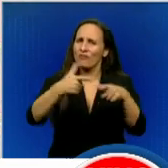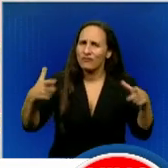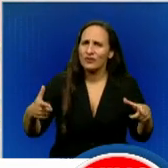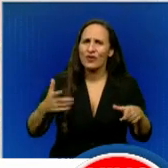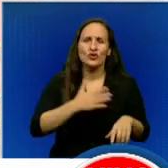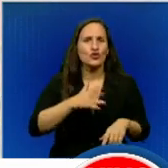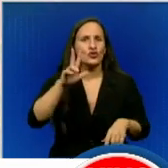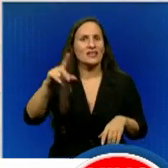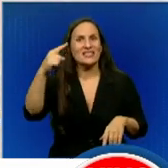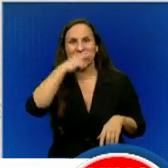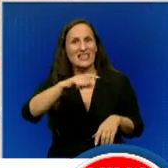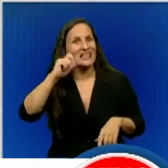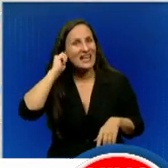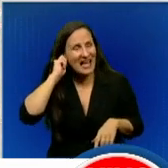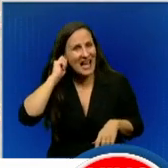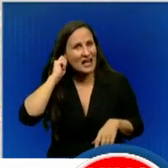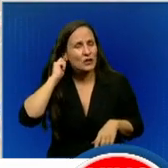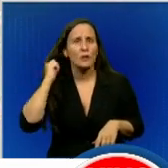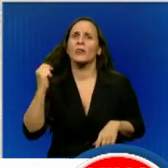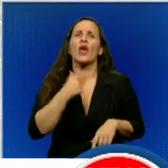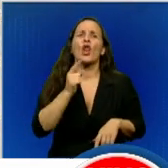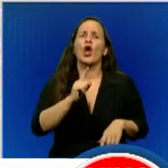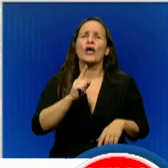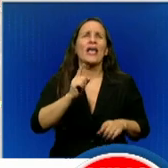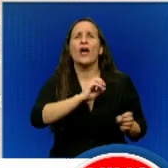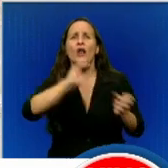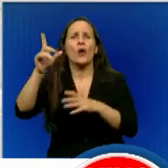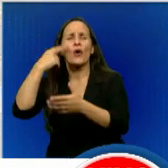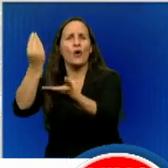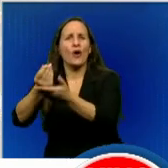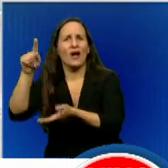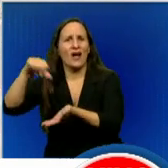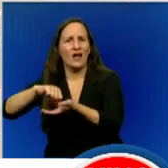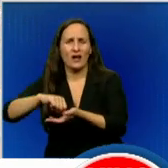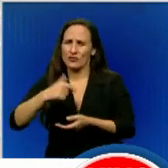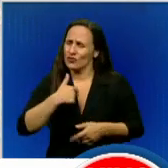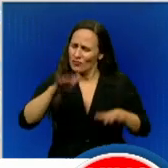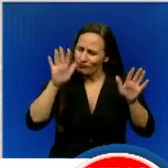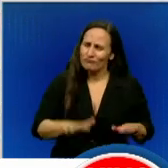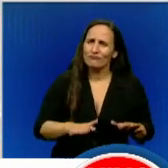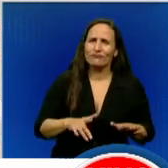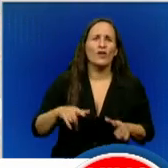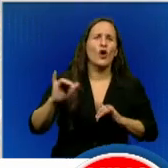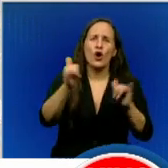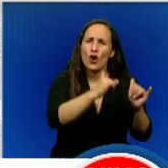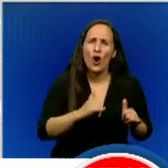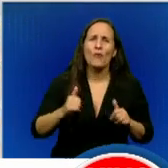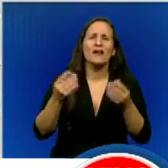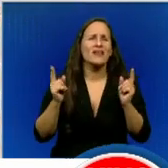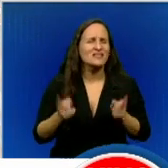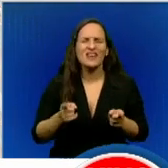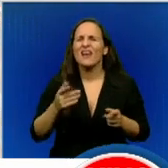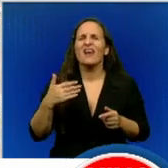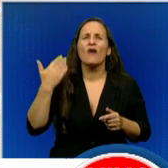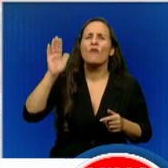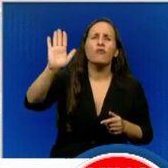37 años no me quiero de este país y no me pienso ir de este país como muchos jóvenes que ven el único futuro lo